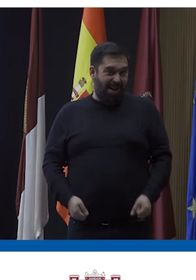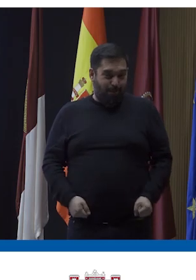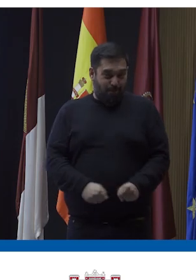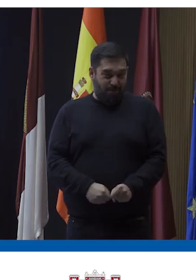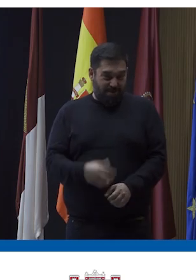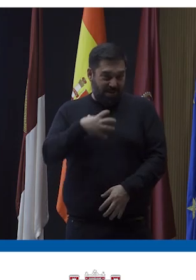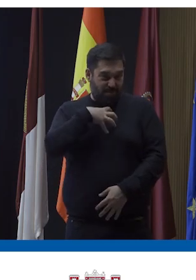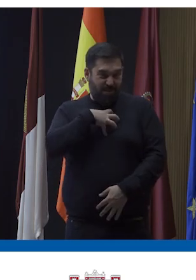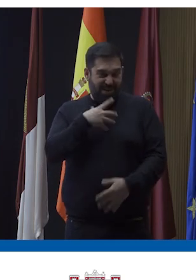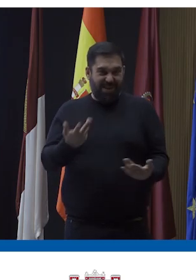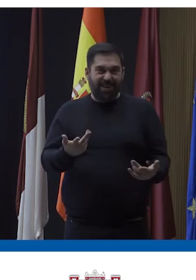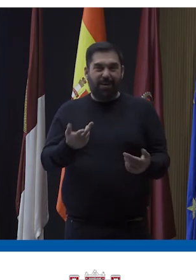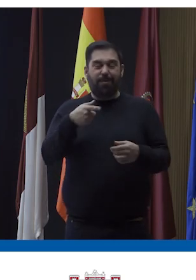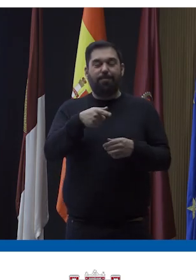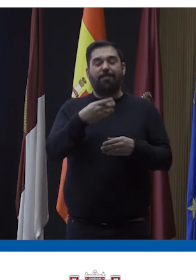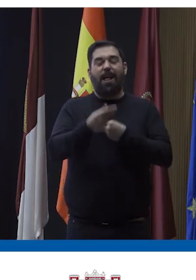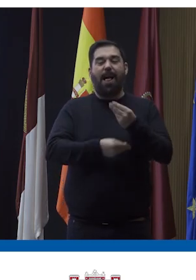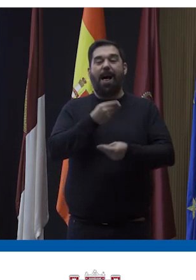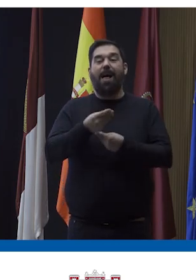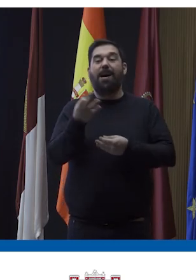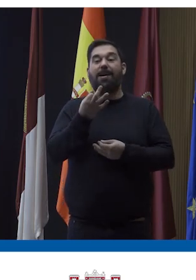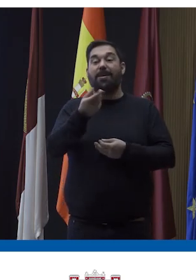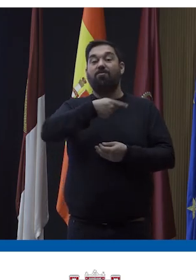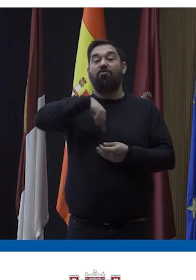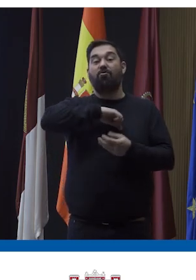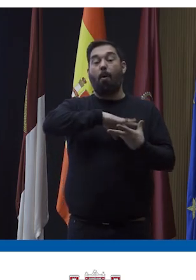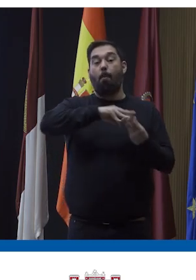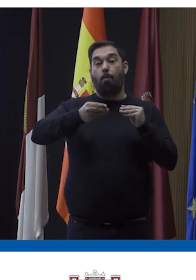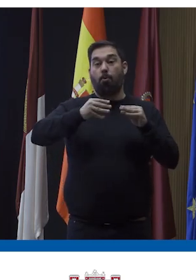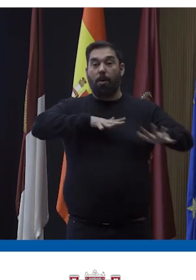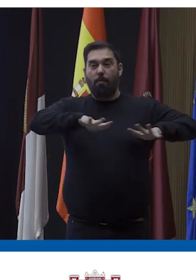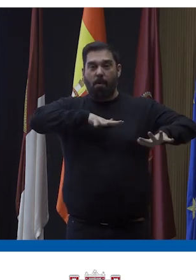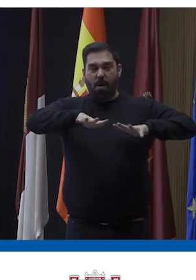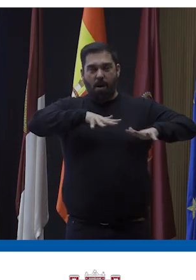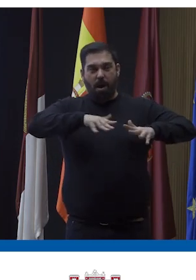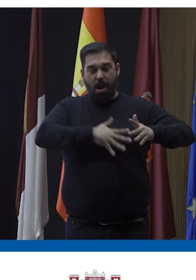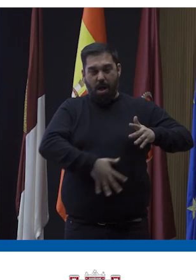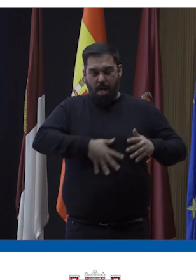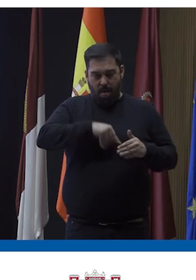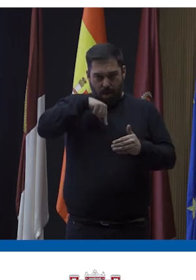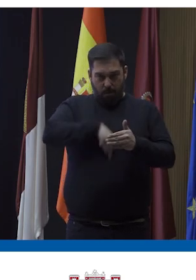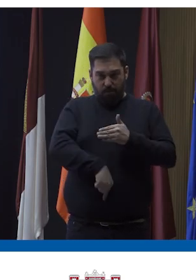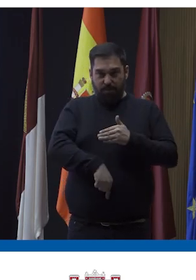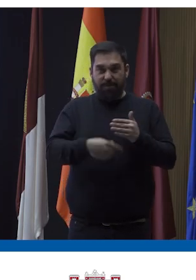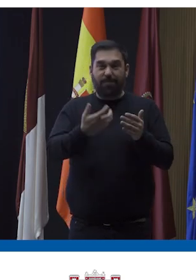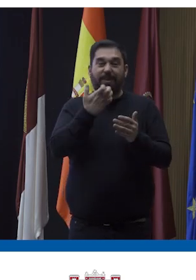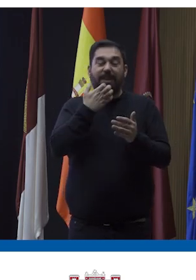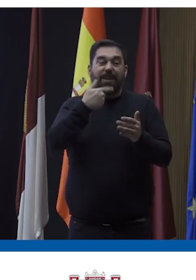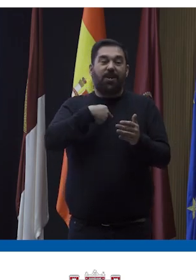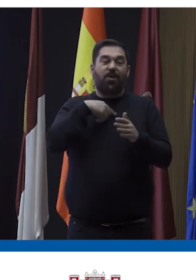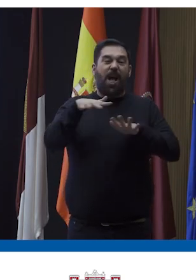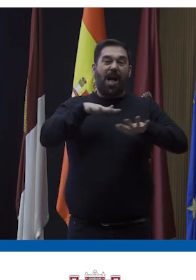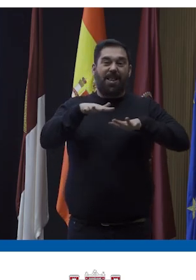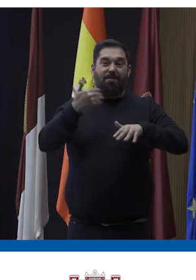gesto hace que introduzcamos o que activemos la musculatura más profunda del abdomen. Si yo la tengo bien activa, ya puedo